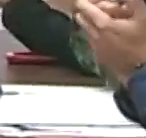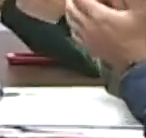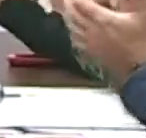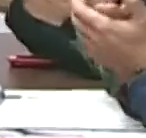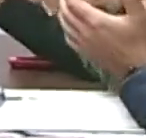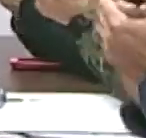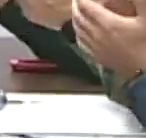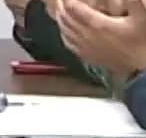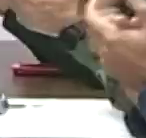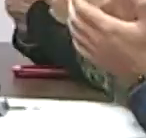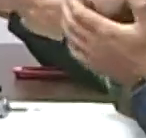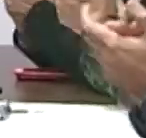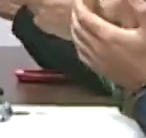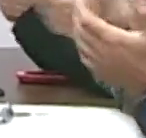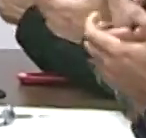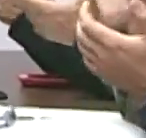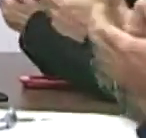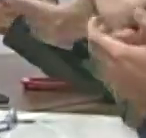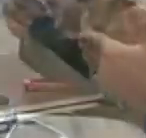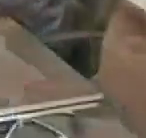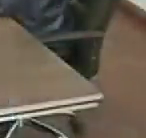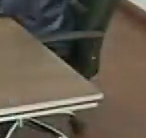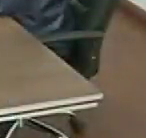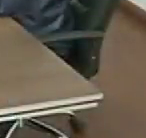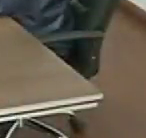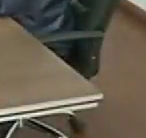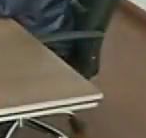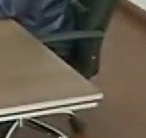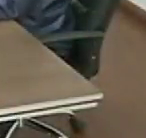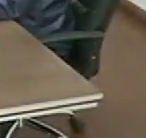Triunfo total de la democracia.